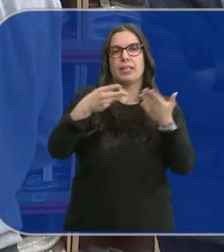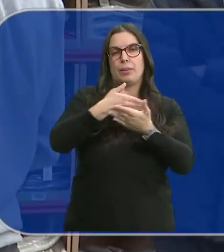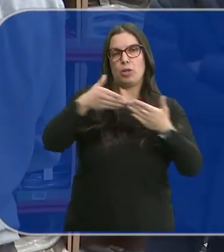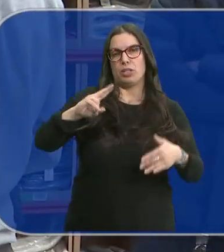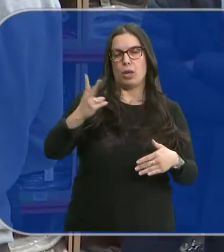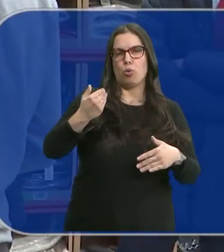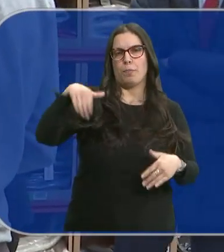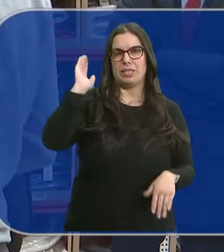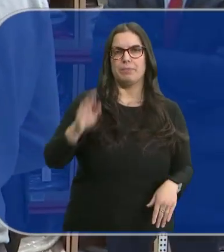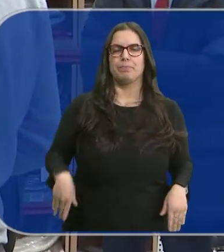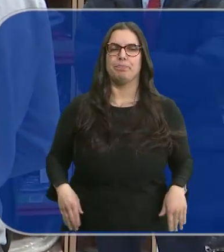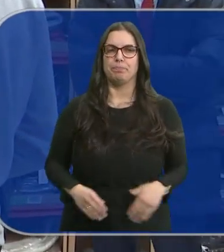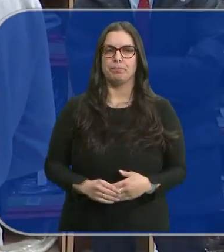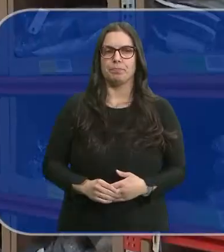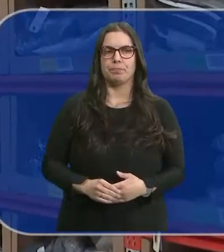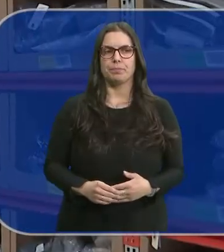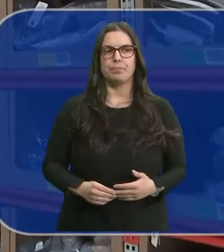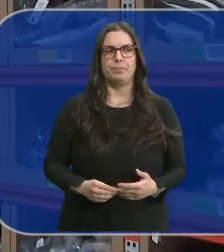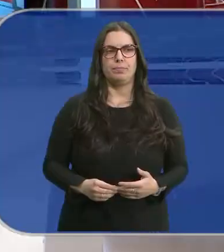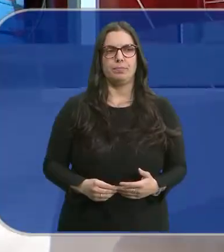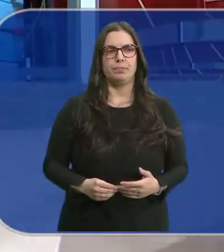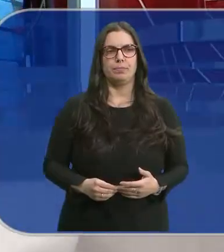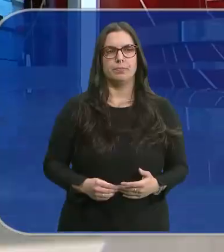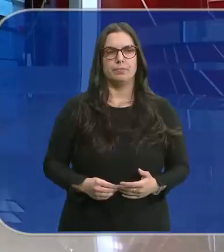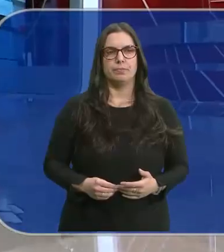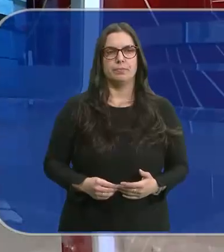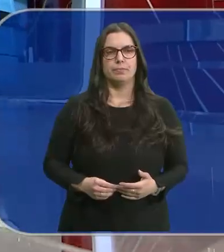de euros. ¿Quieren cambiar?